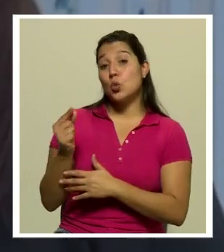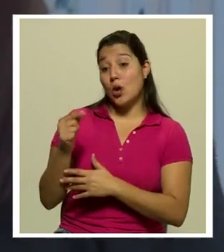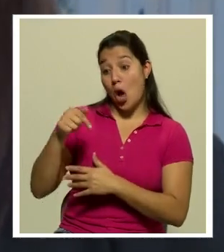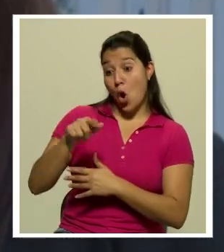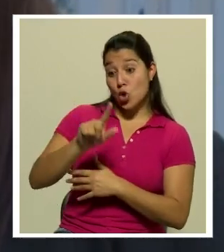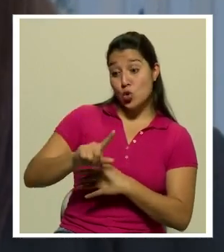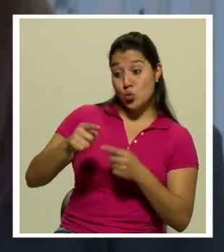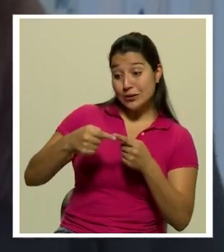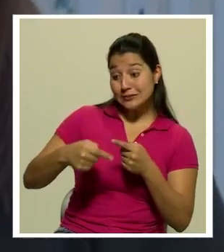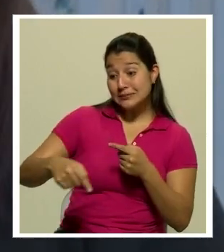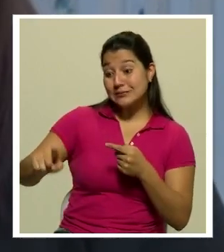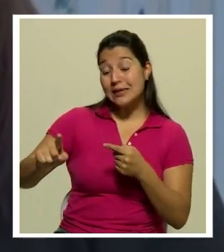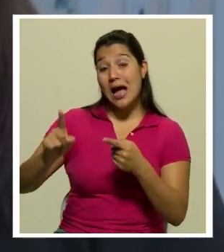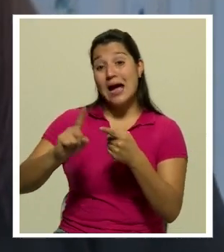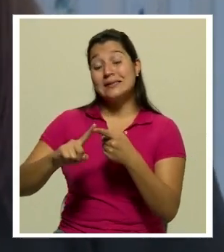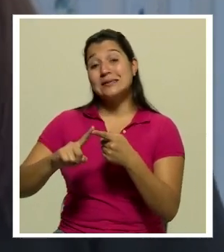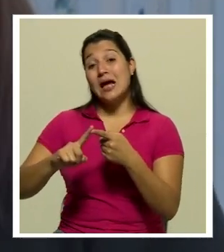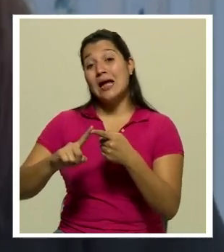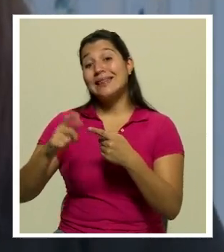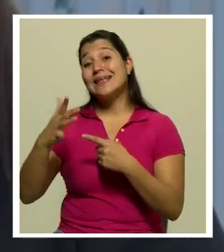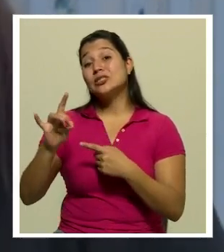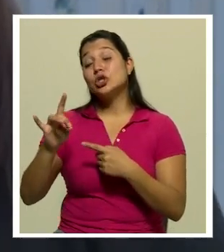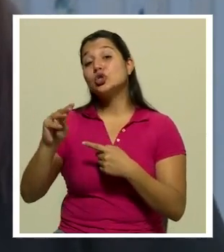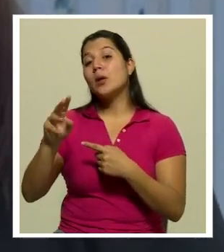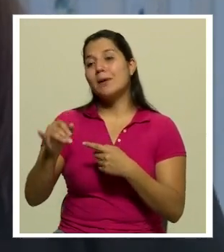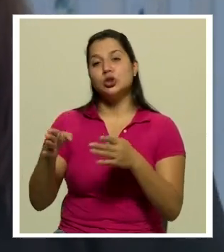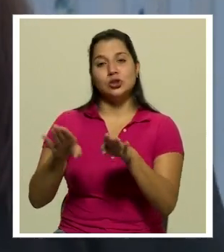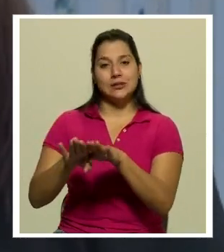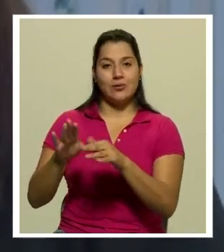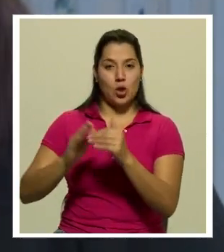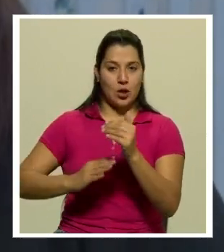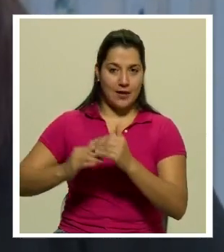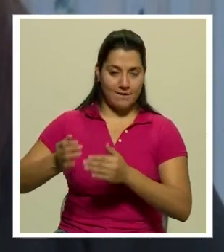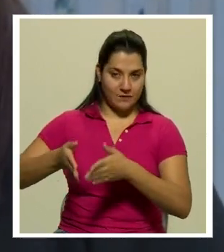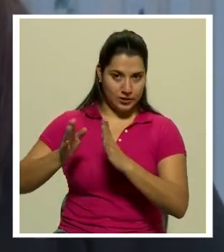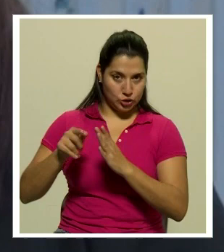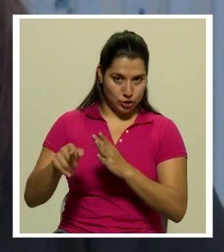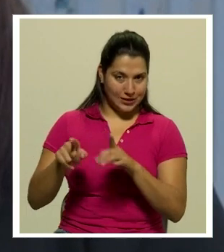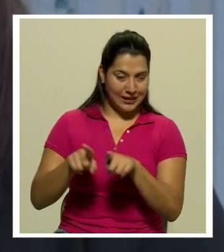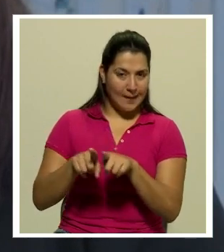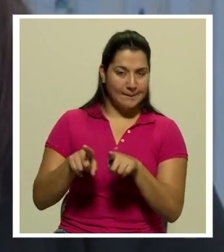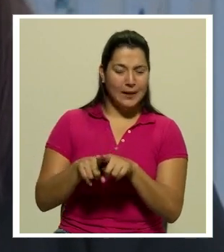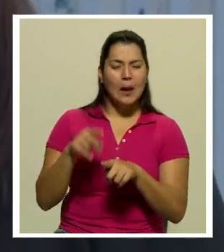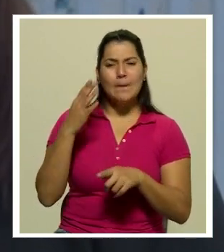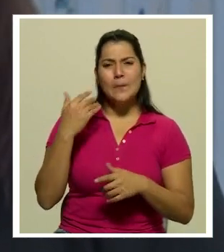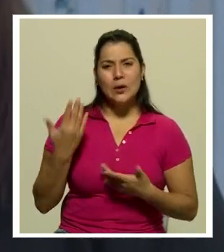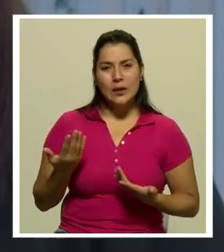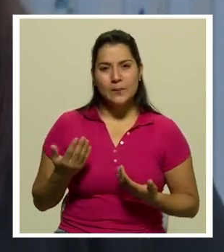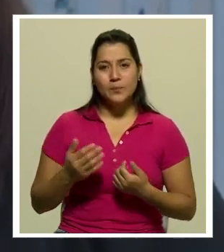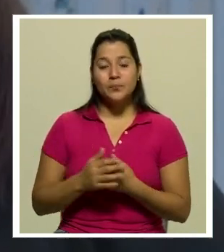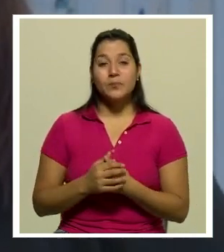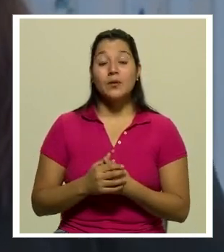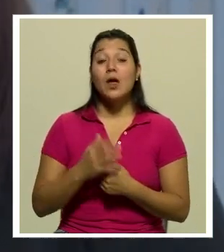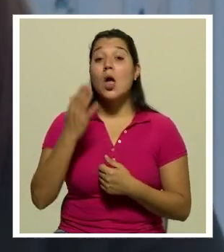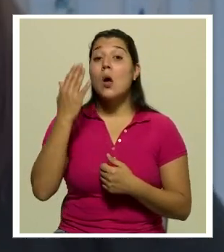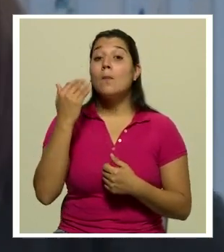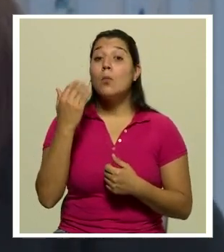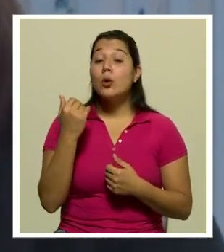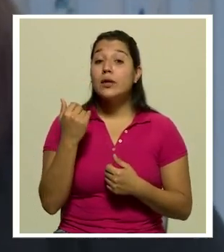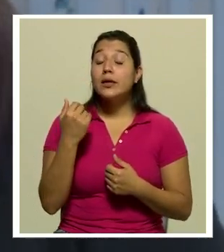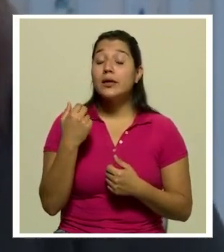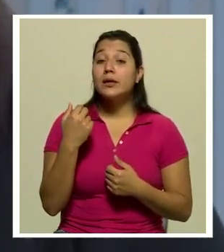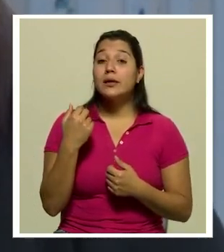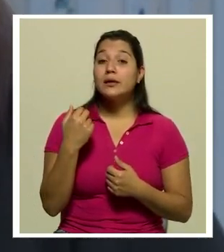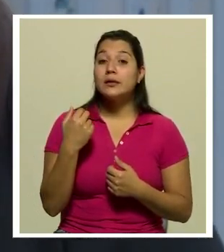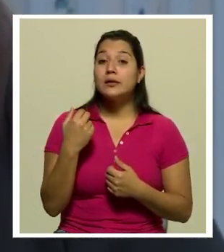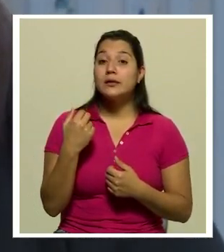lunes y hasta el 18 de mayo va a estar cerrado también. Esto porque la idea es justamente cercar